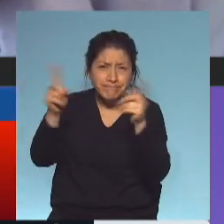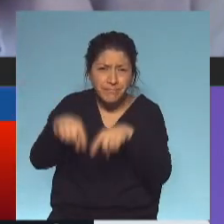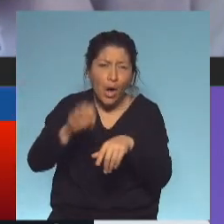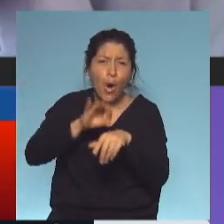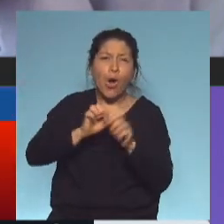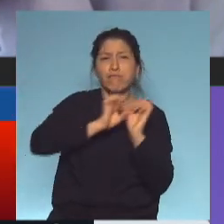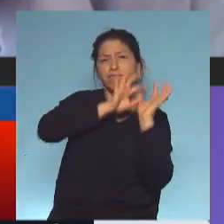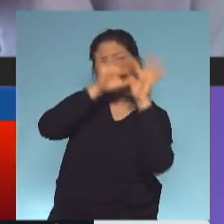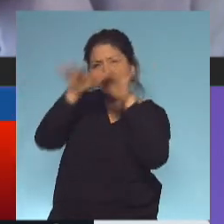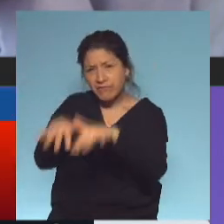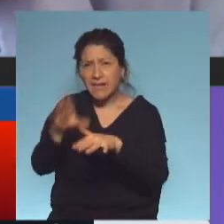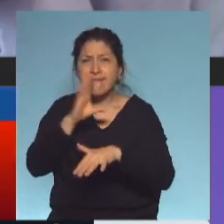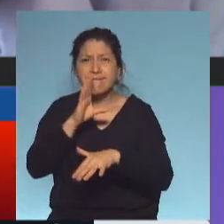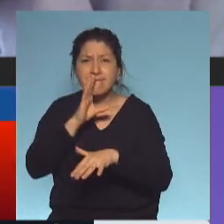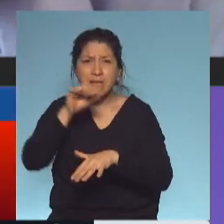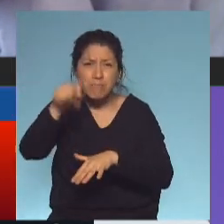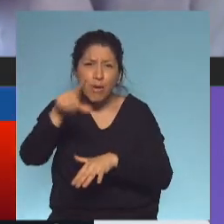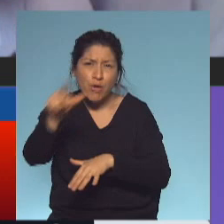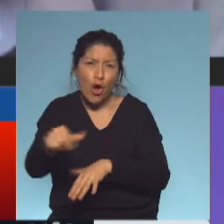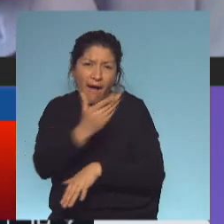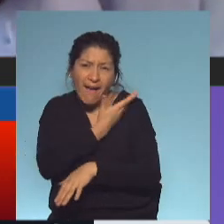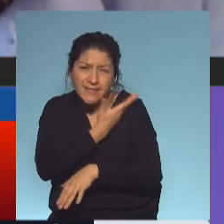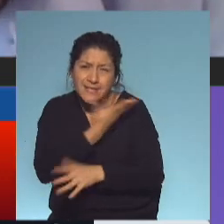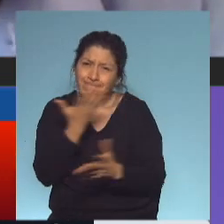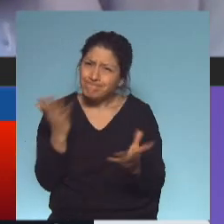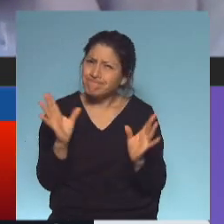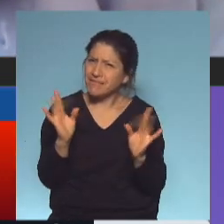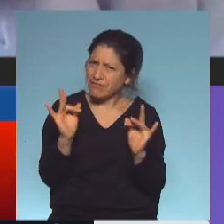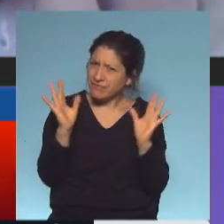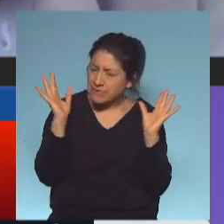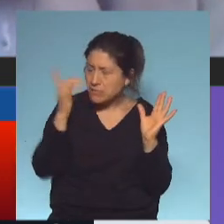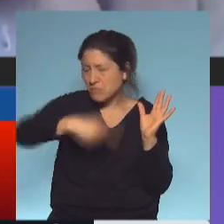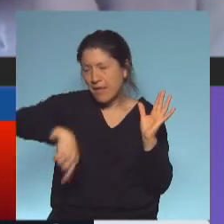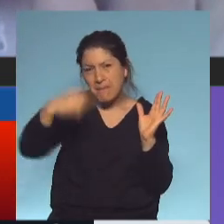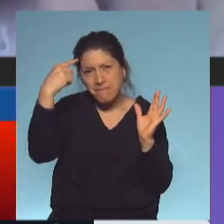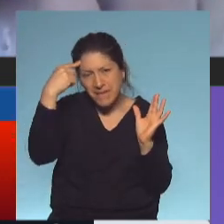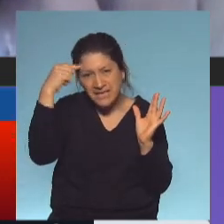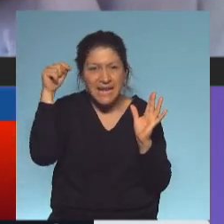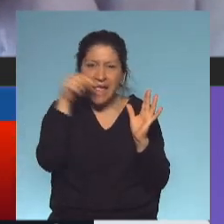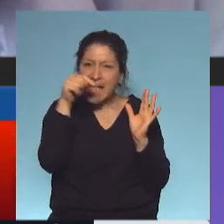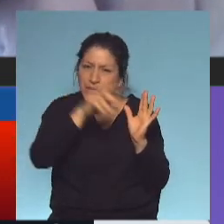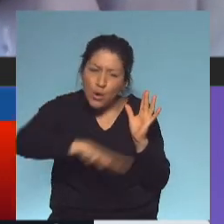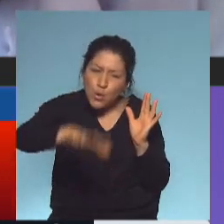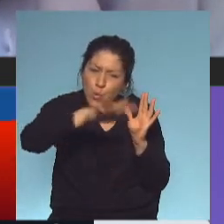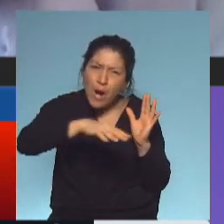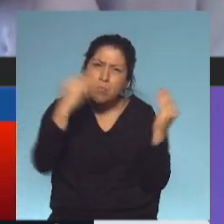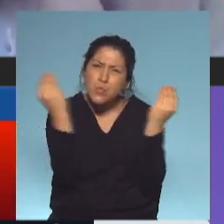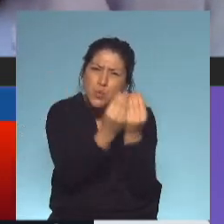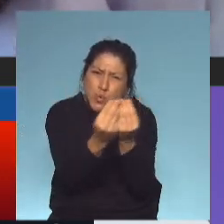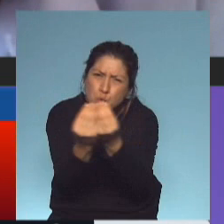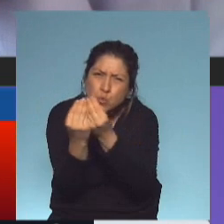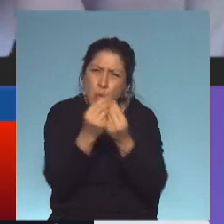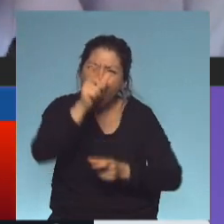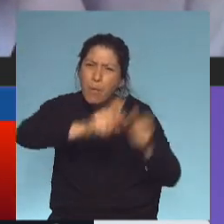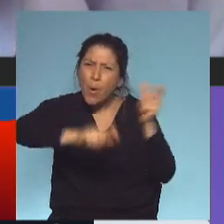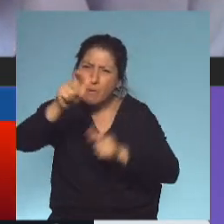ingreso de Israel formalmente a la franja de Gaza. Pensemos que digamos, eso es una zona muy poblada, sería